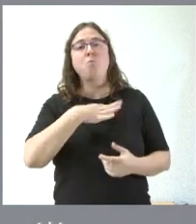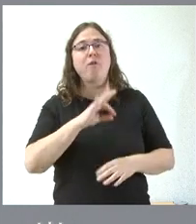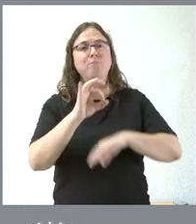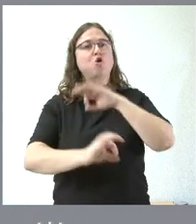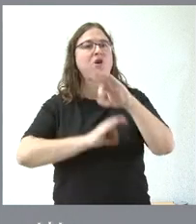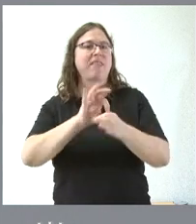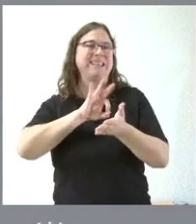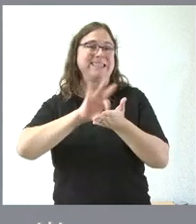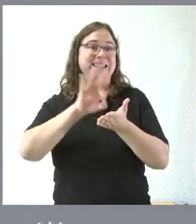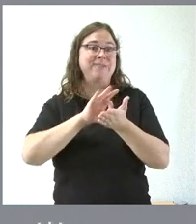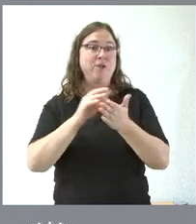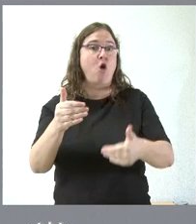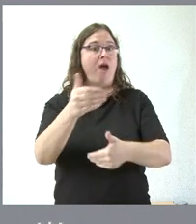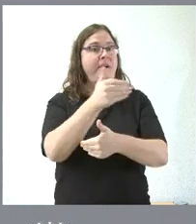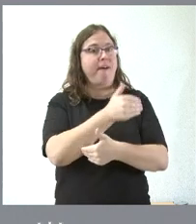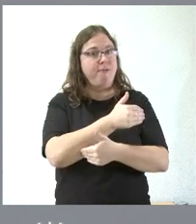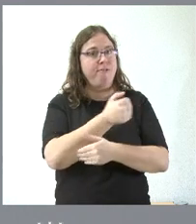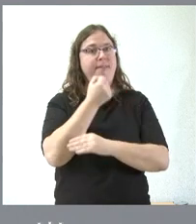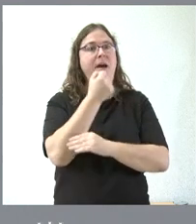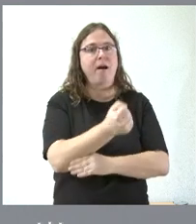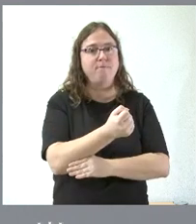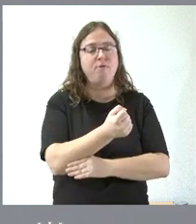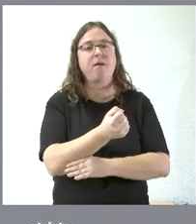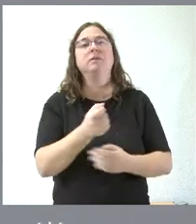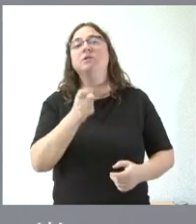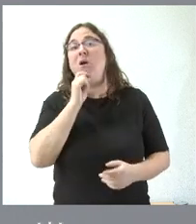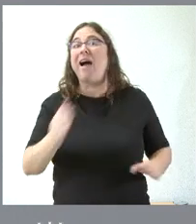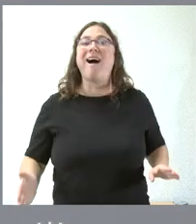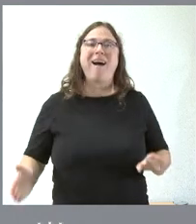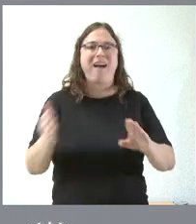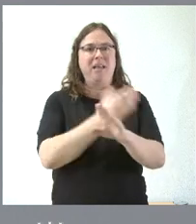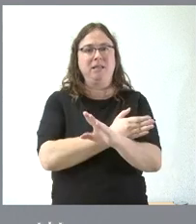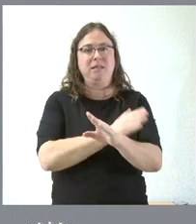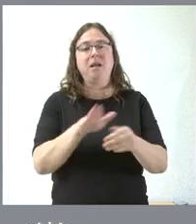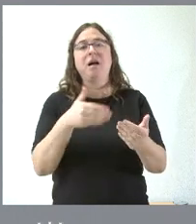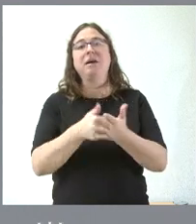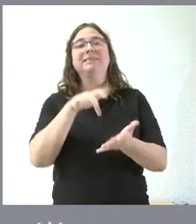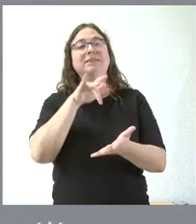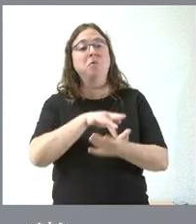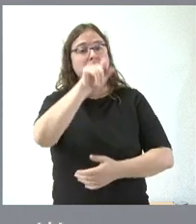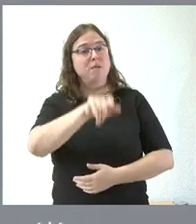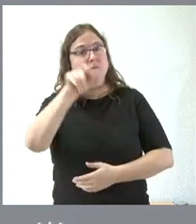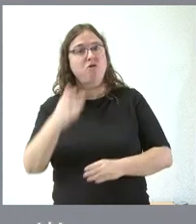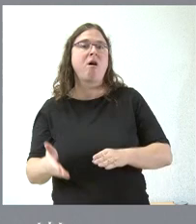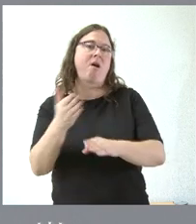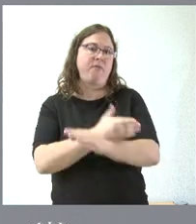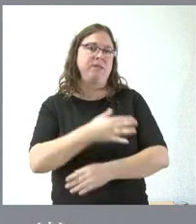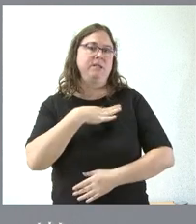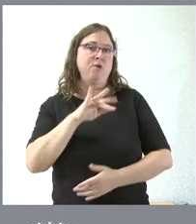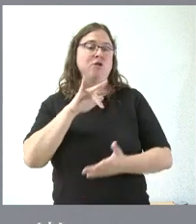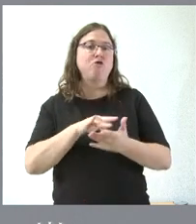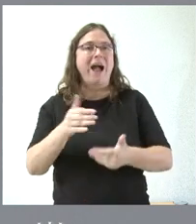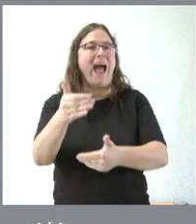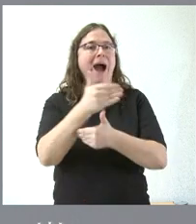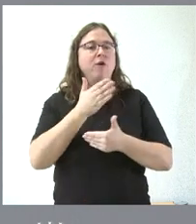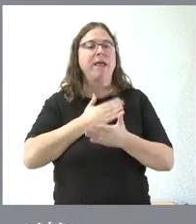servicios de acogida servicios de apoyo desde incluso antes de recibir a estas personas y proceder a su acogida en